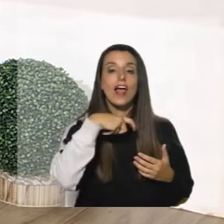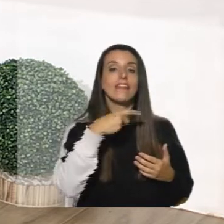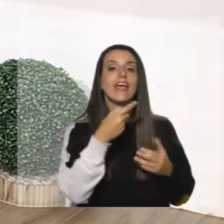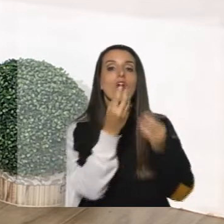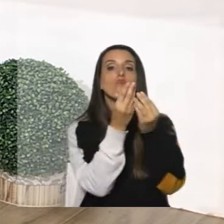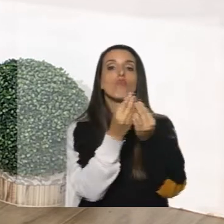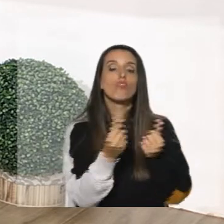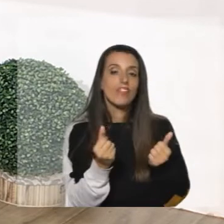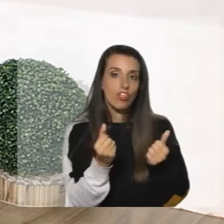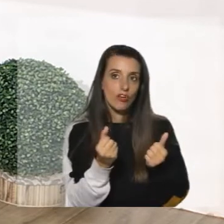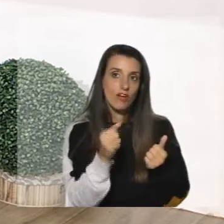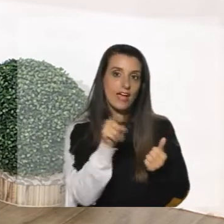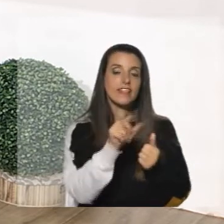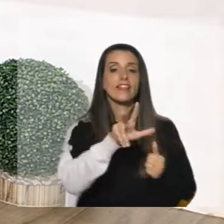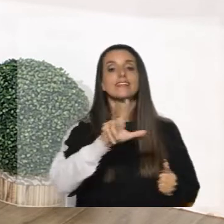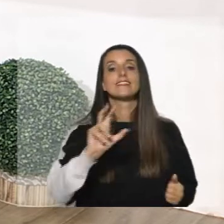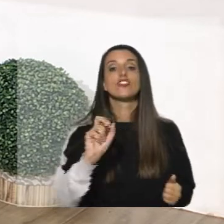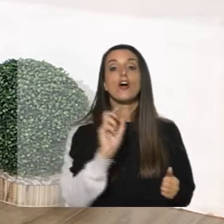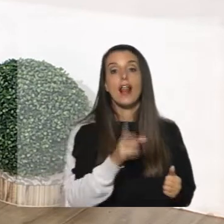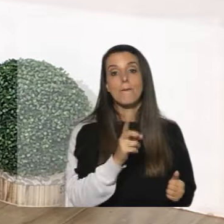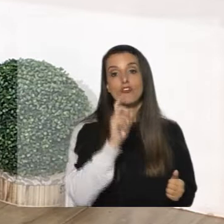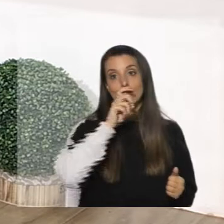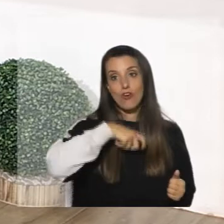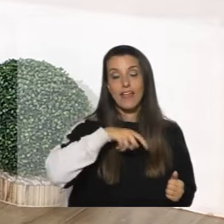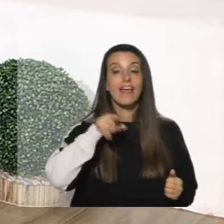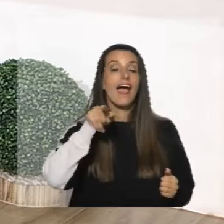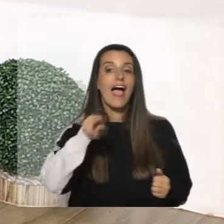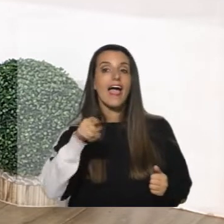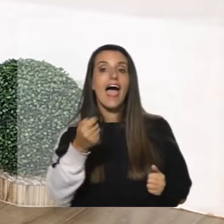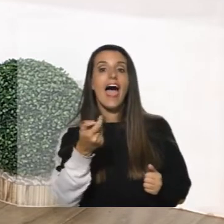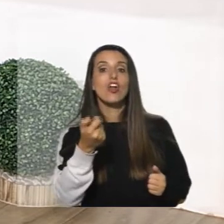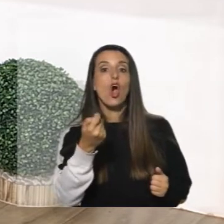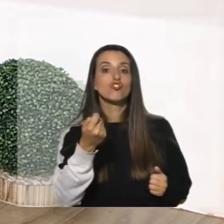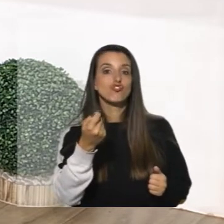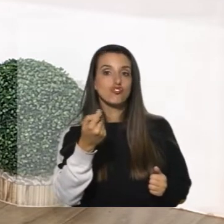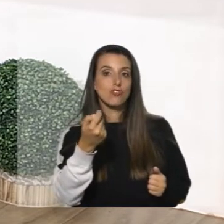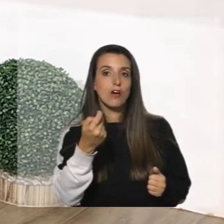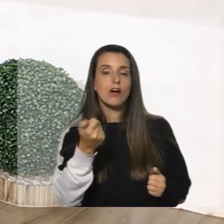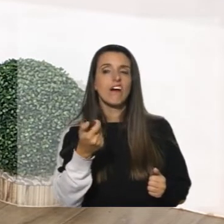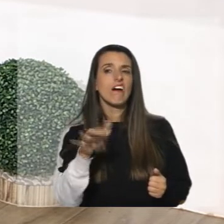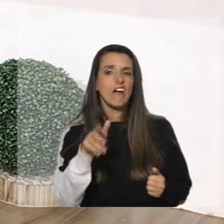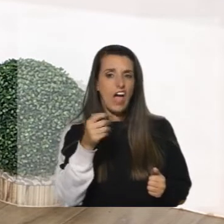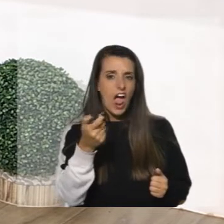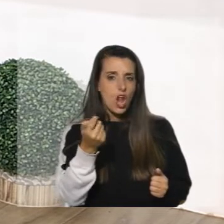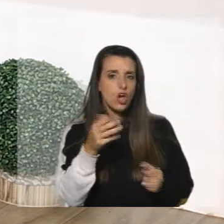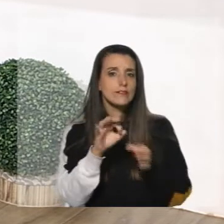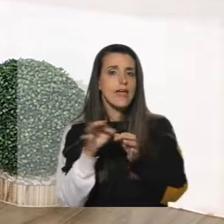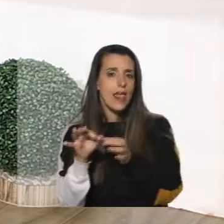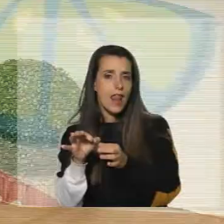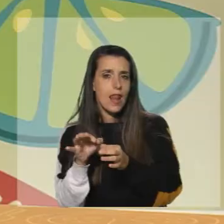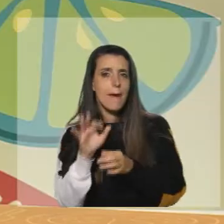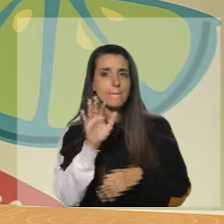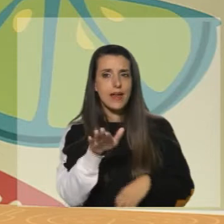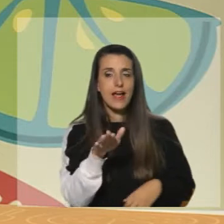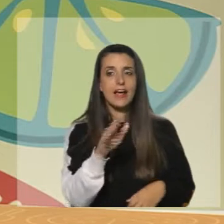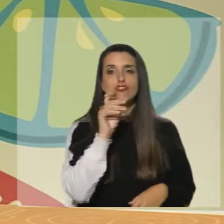fundido. Bien. ¿Tá? En este caso voy a usar 300 gramos de chocolate y acá tengo arroz inflado. Eso te iba a preguntar. Es un cereal. Pará, el símil chocolate